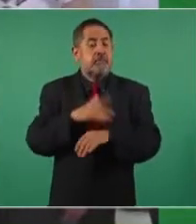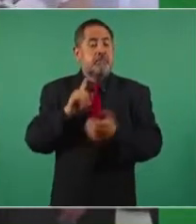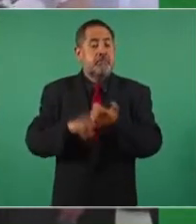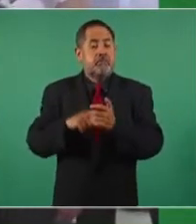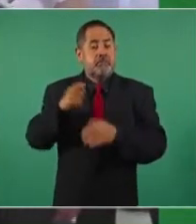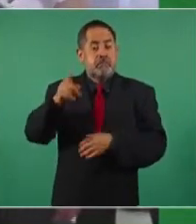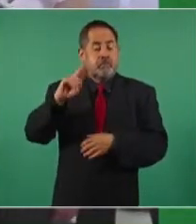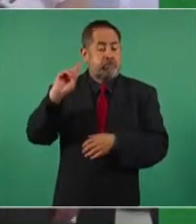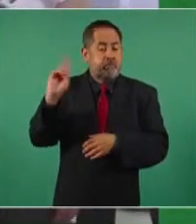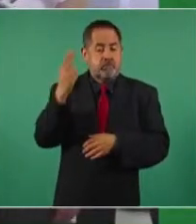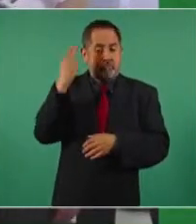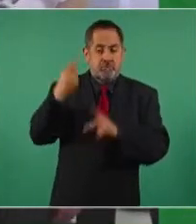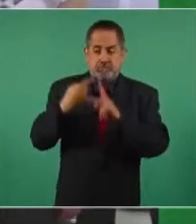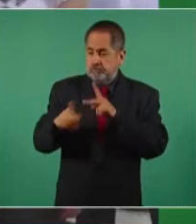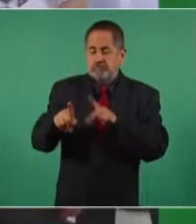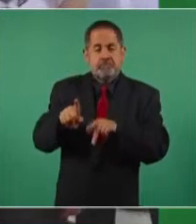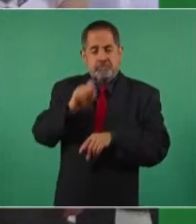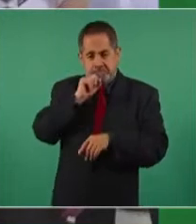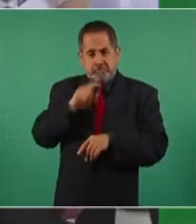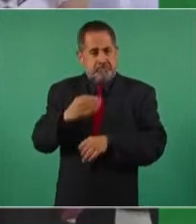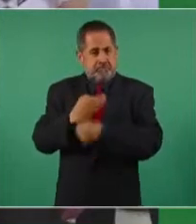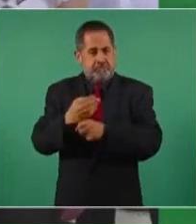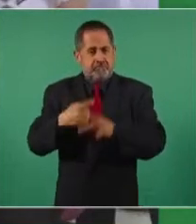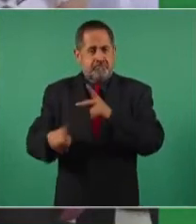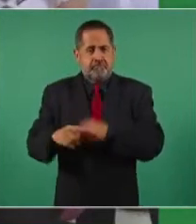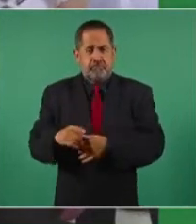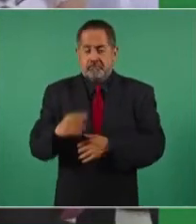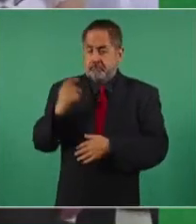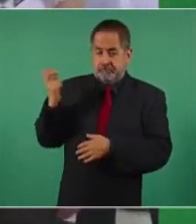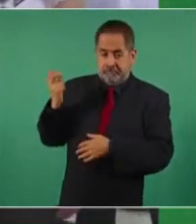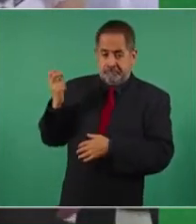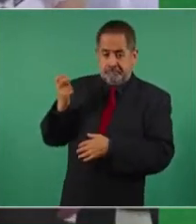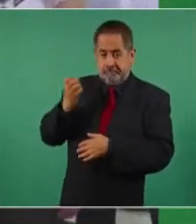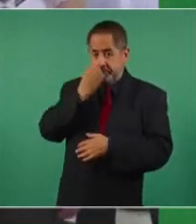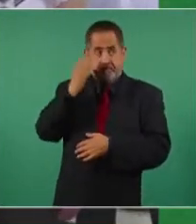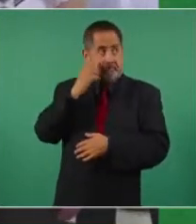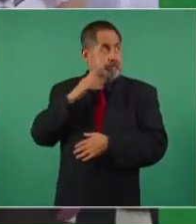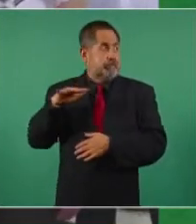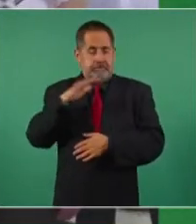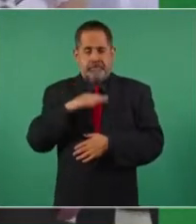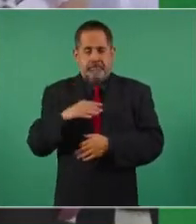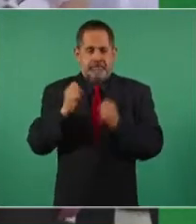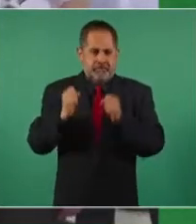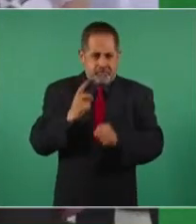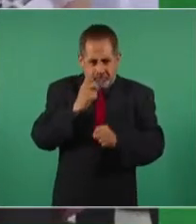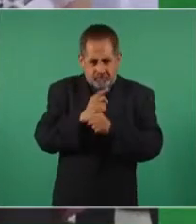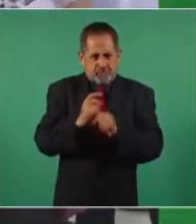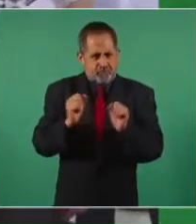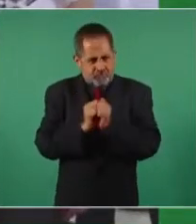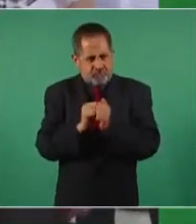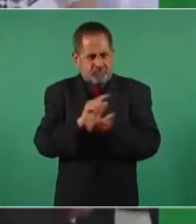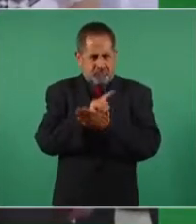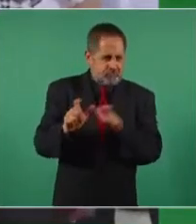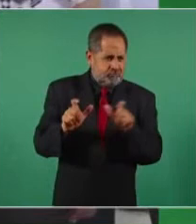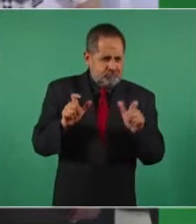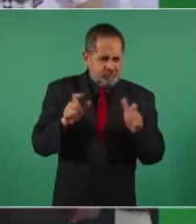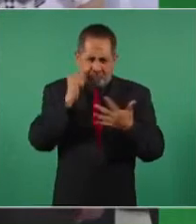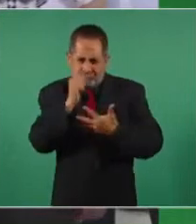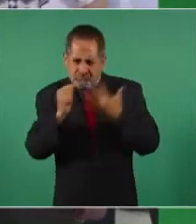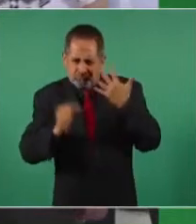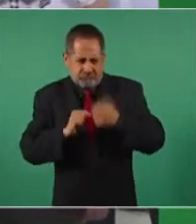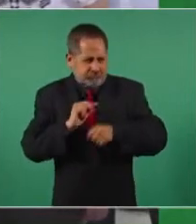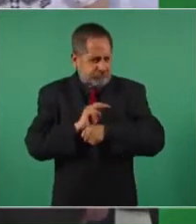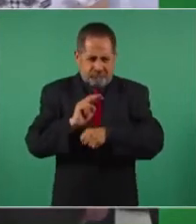superior hoy arranca en esta escuela con toda la seguridad con todos los cordones sanitarios como